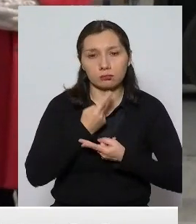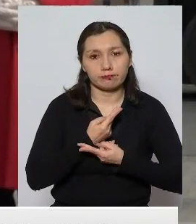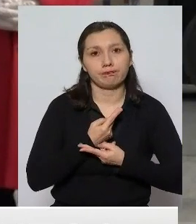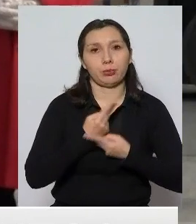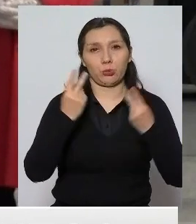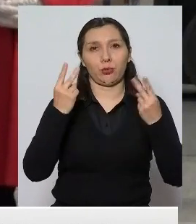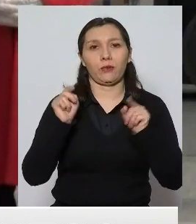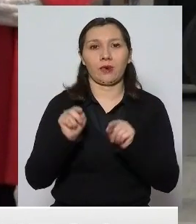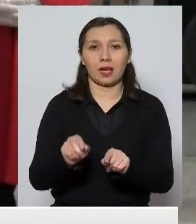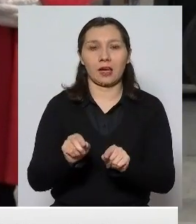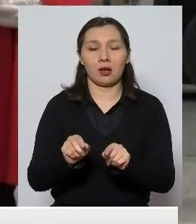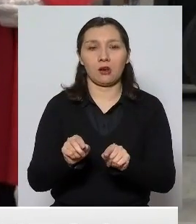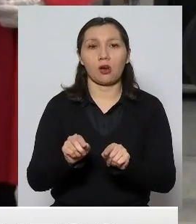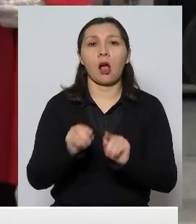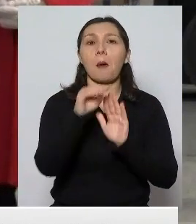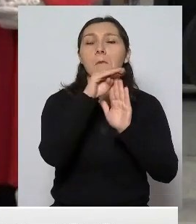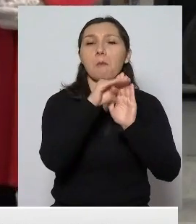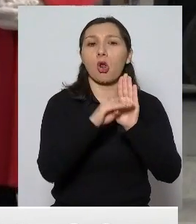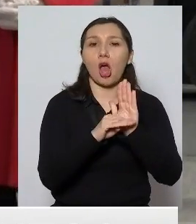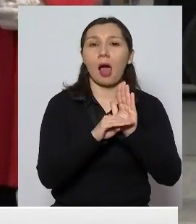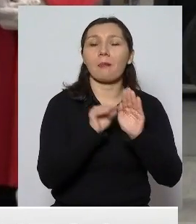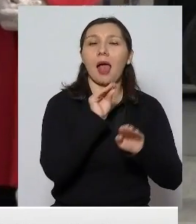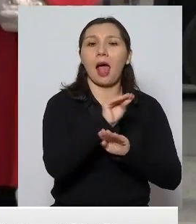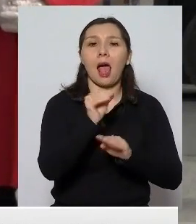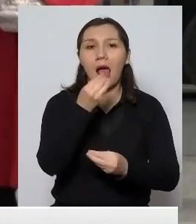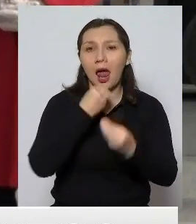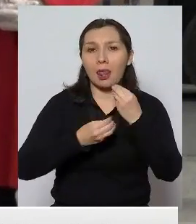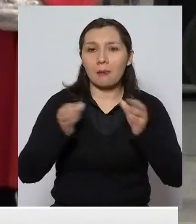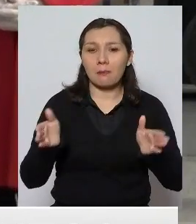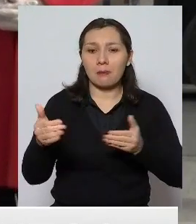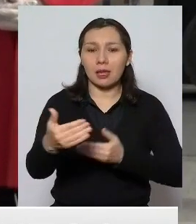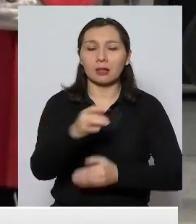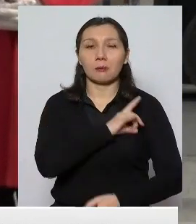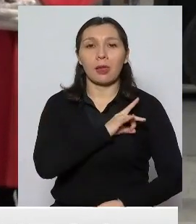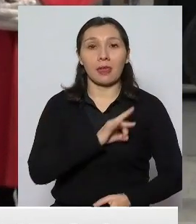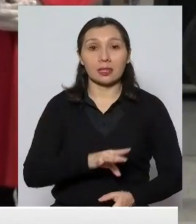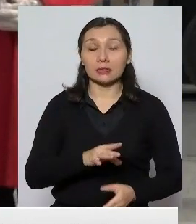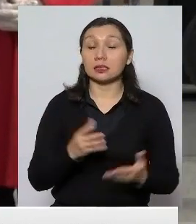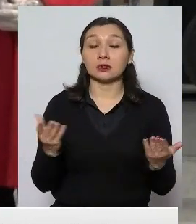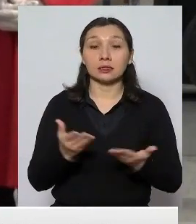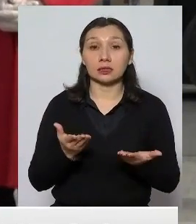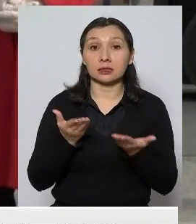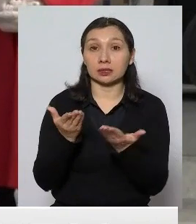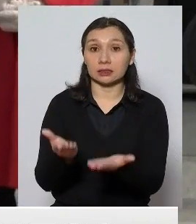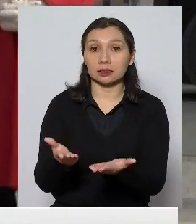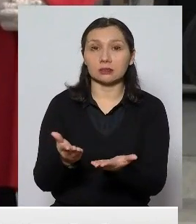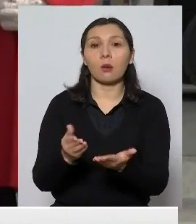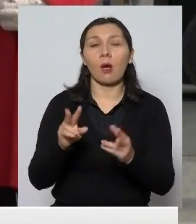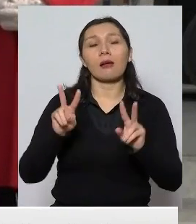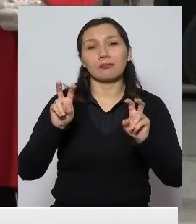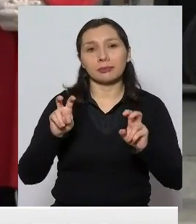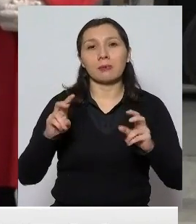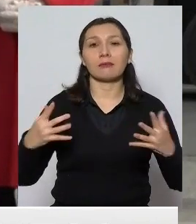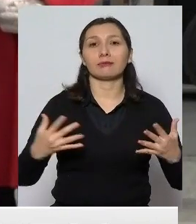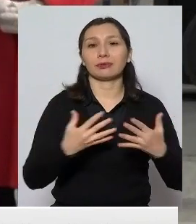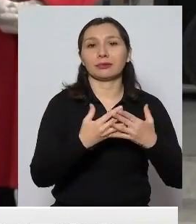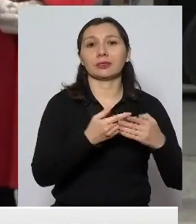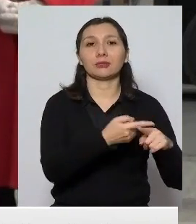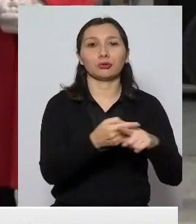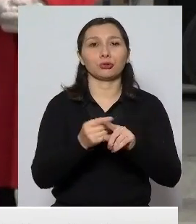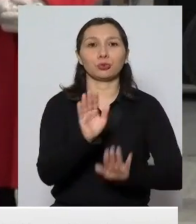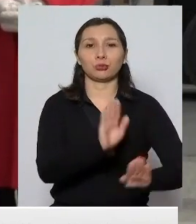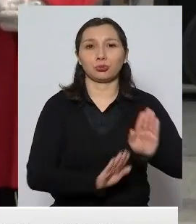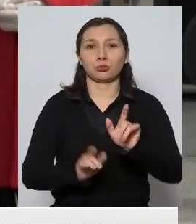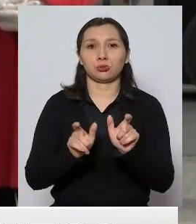anunciamos el programa Alimentos para Chile, que era parte de la red de protección social y cuyo objetivo